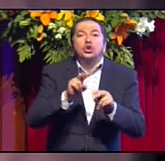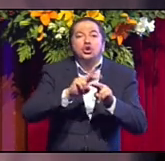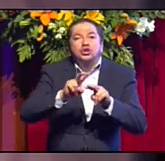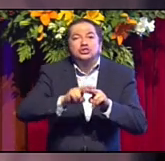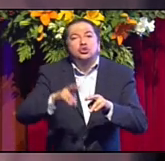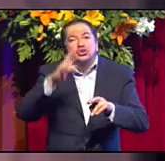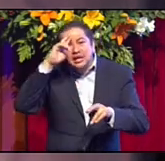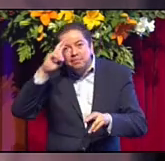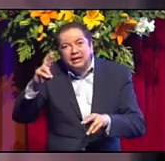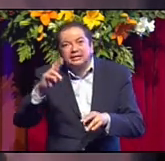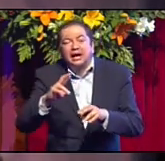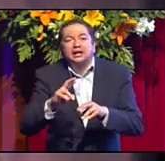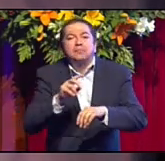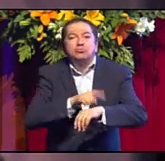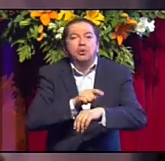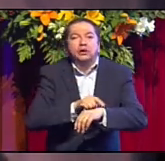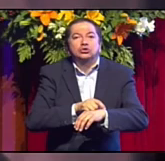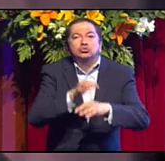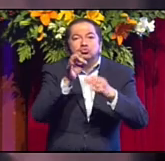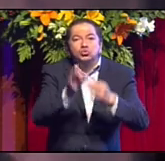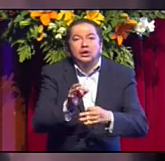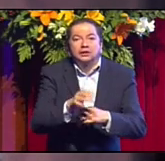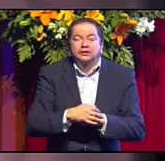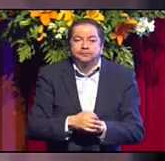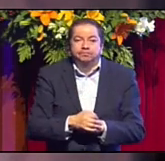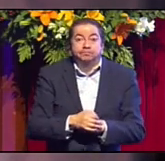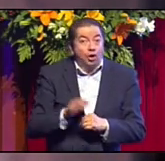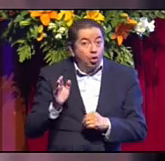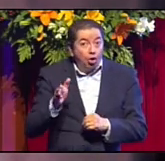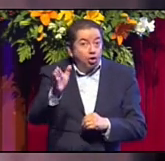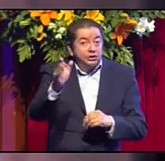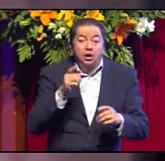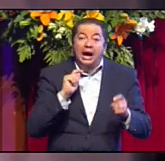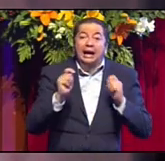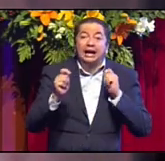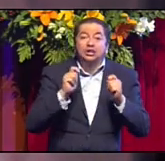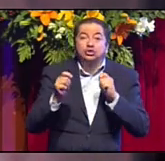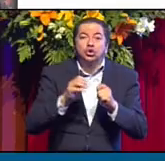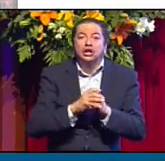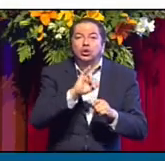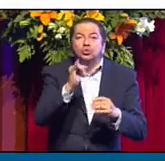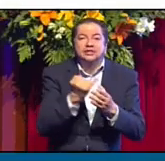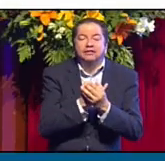hicieran respetar en el momento que correspondía. Bueno, seguimos con la gestión inclusiva.